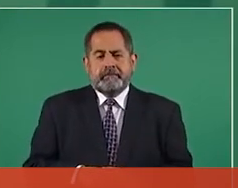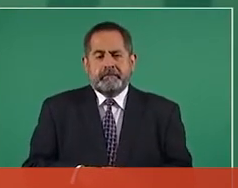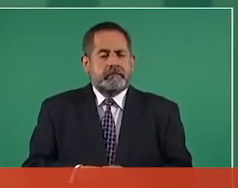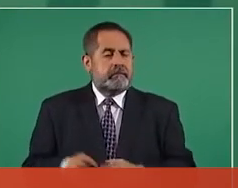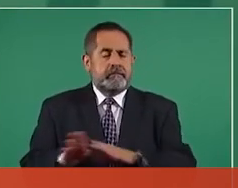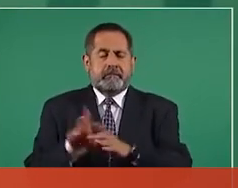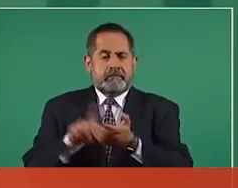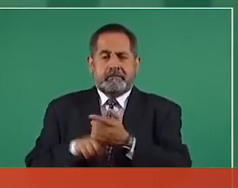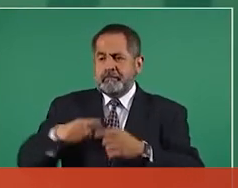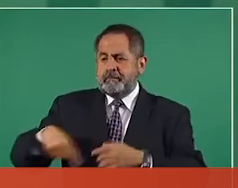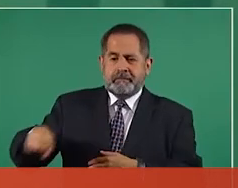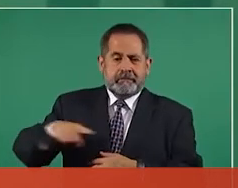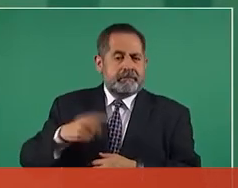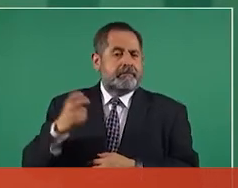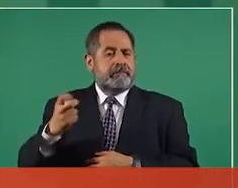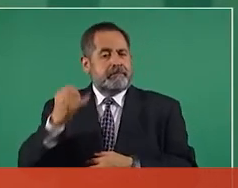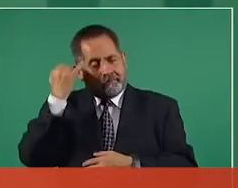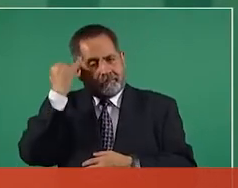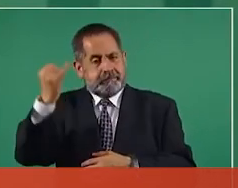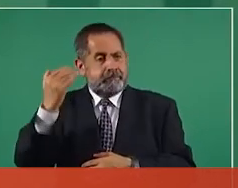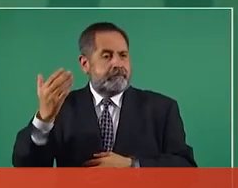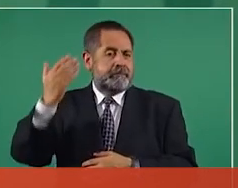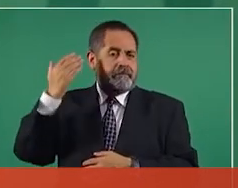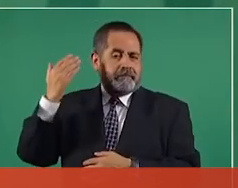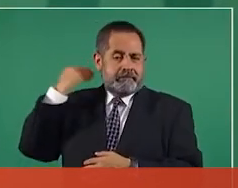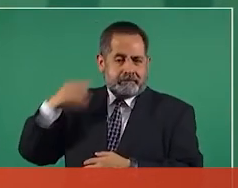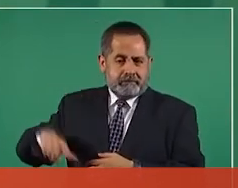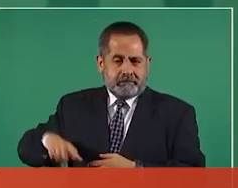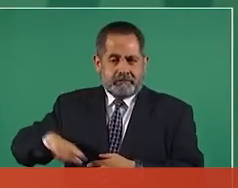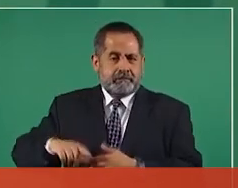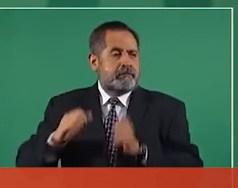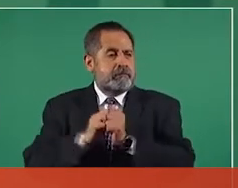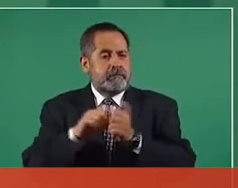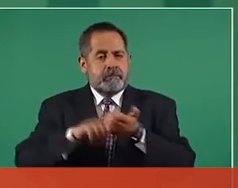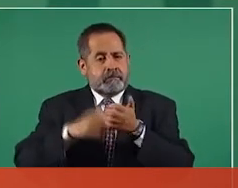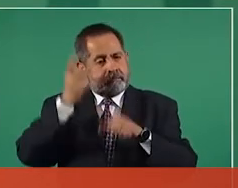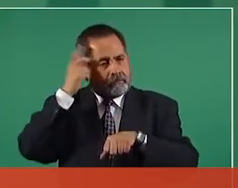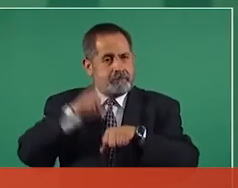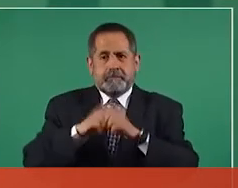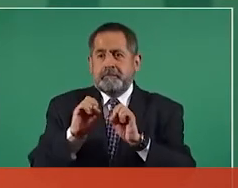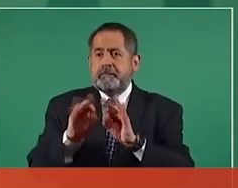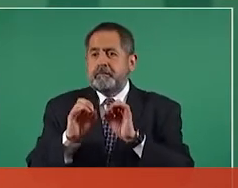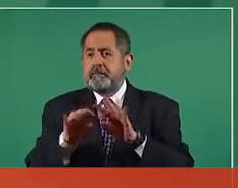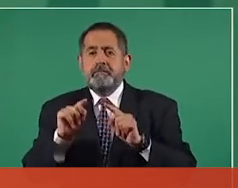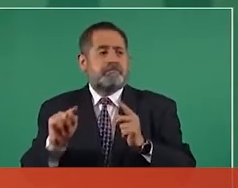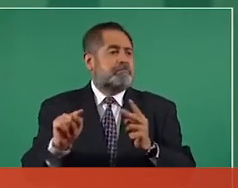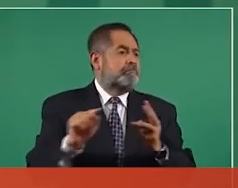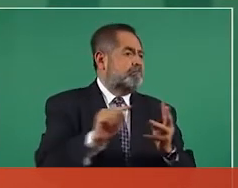era una forma de tener